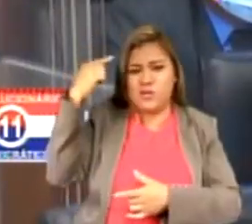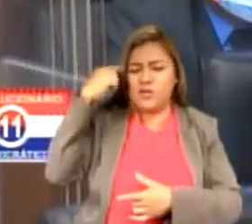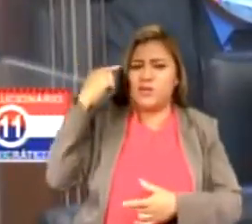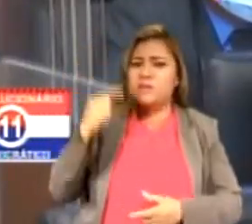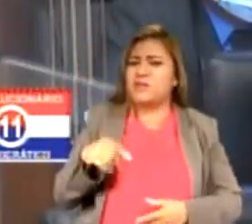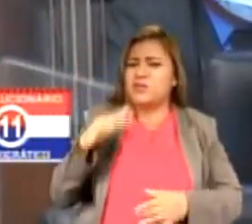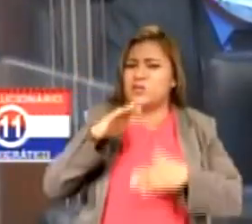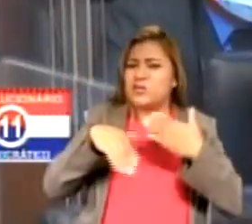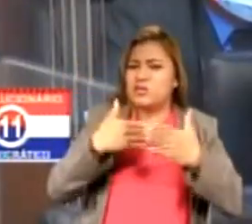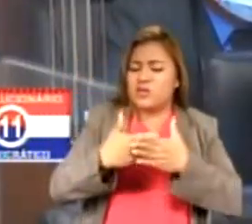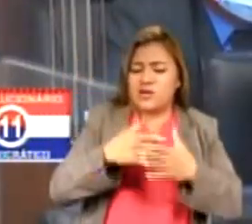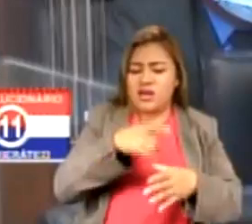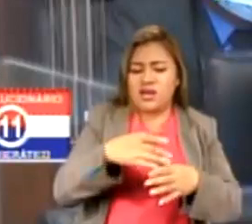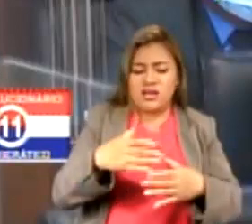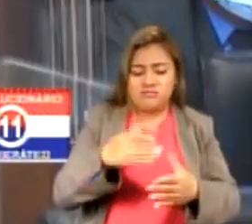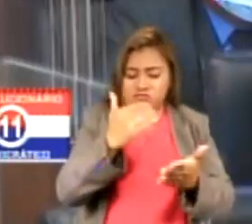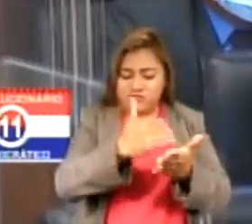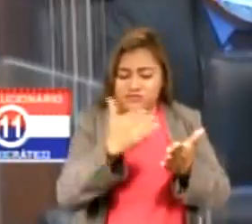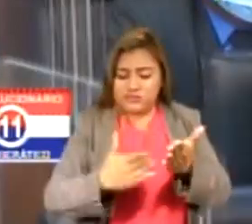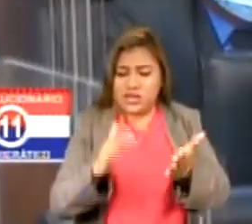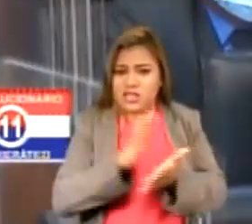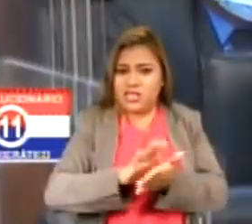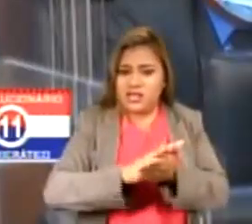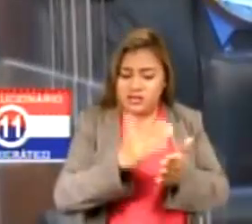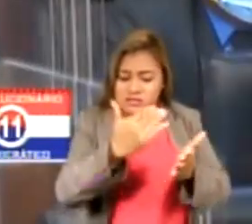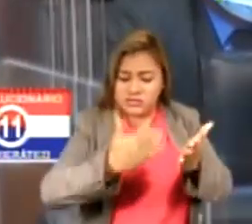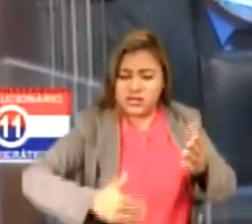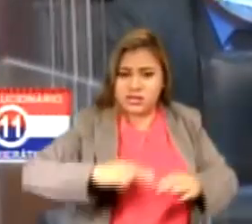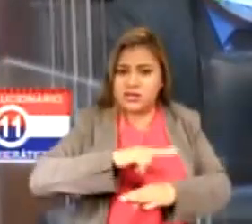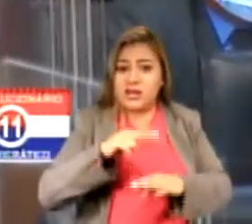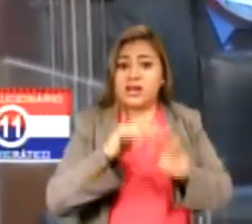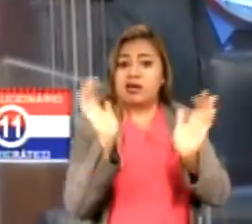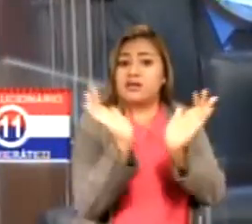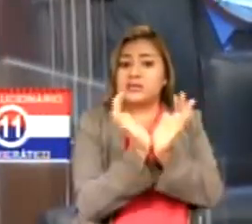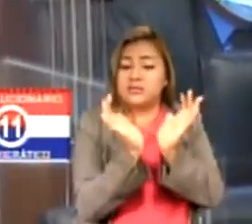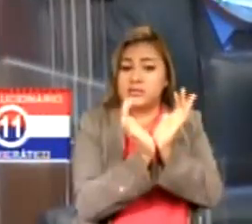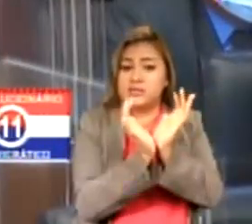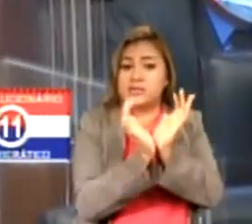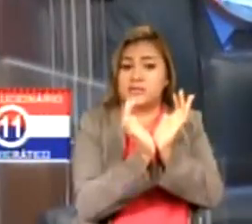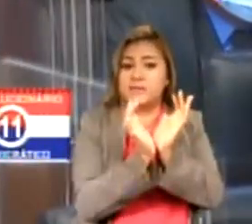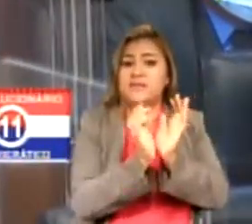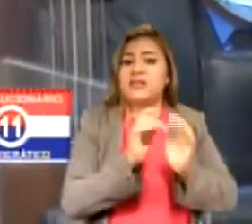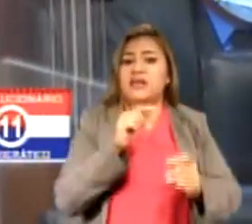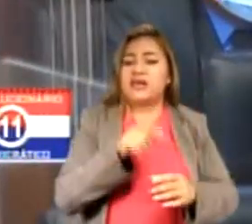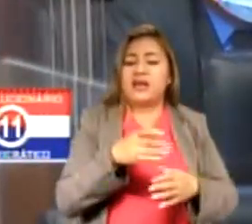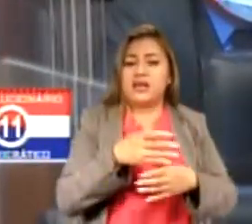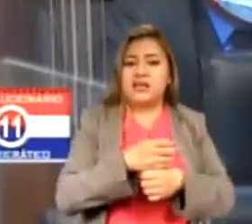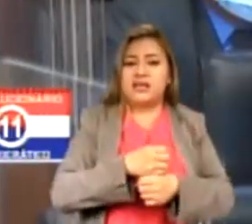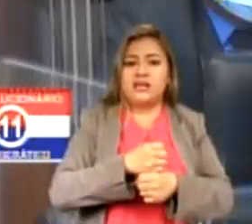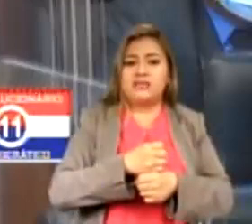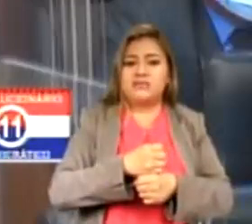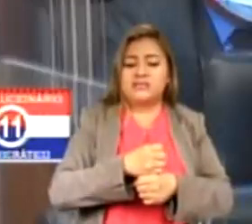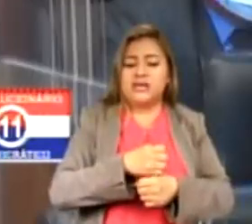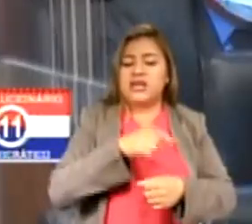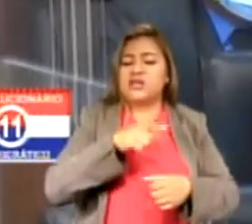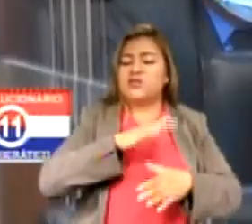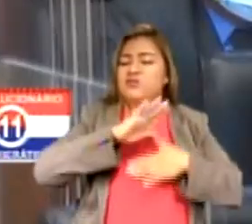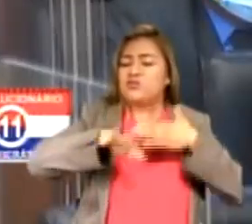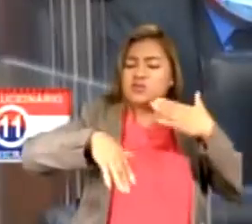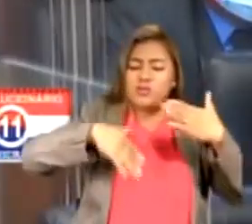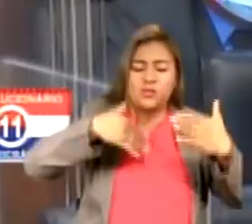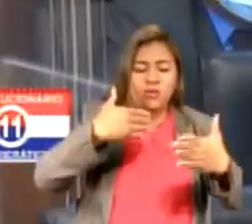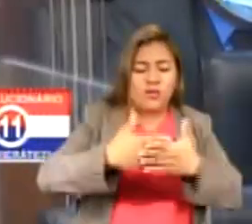los archivos nacionales. Y la Caja del Seguro Social ha sido la caja menuda de todos los gobiernos.